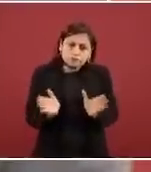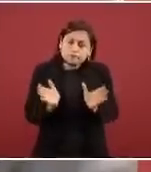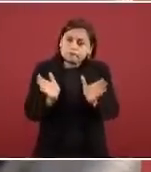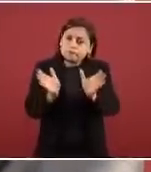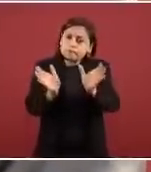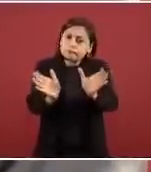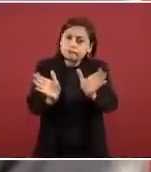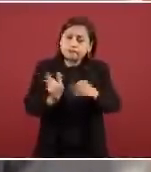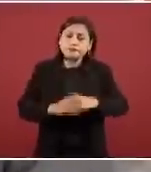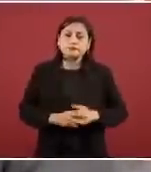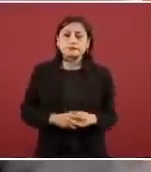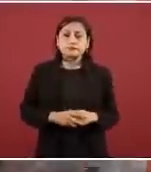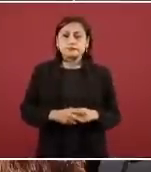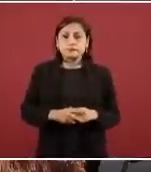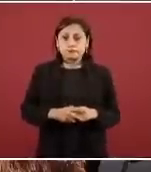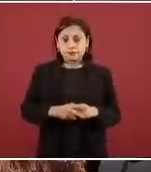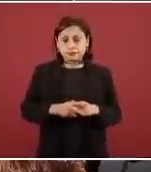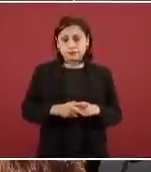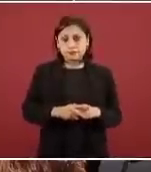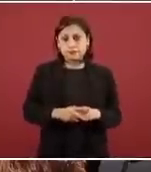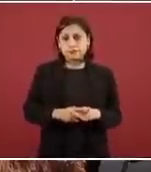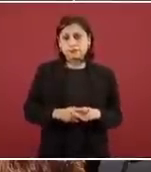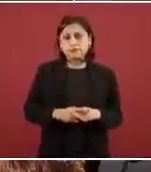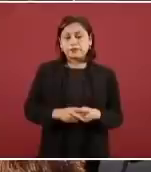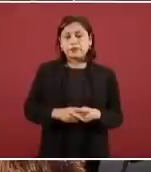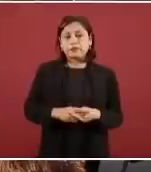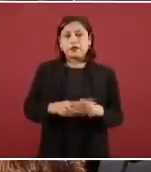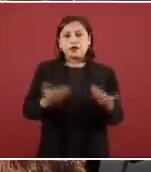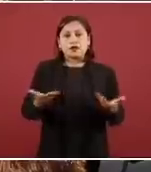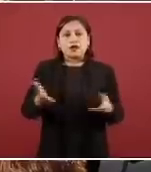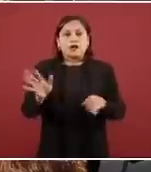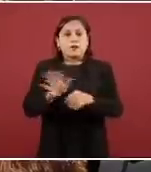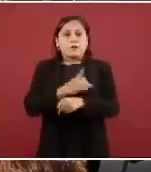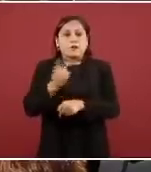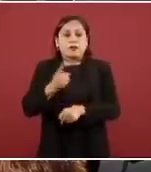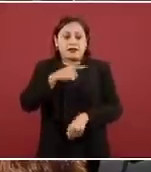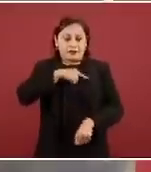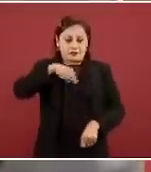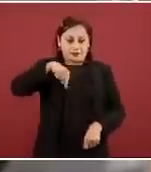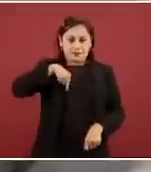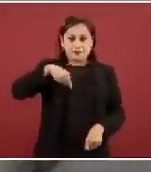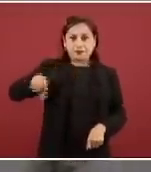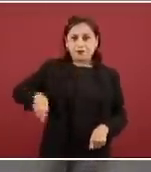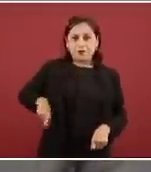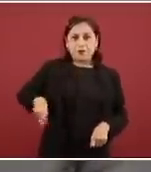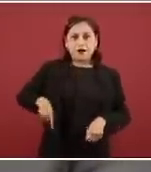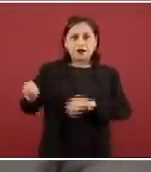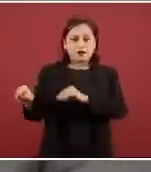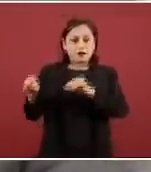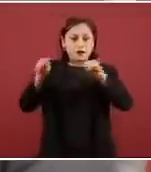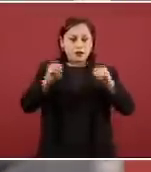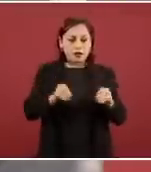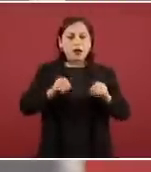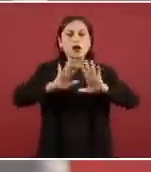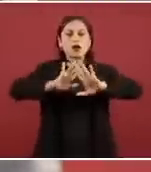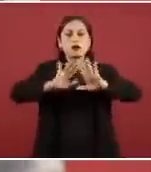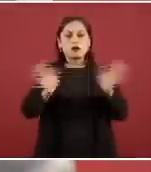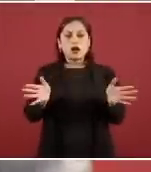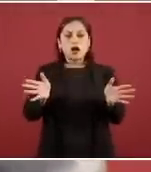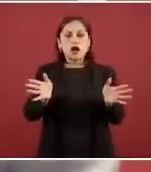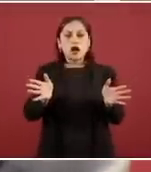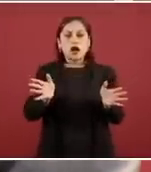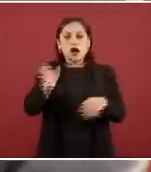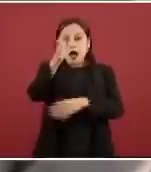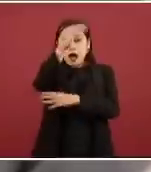No porque ya estamos nosotros, quiere decir que el elefante se volvió sensible.